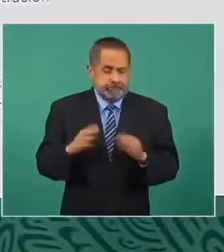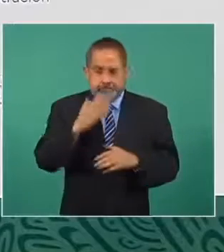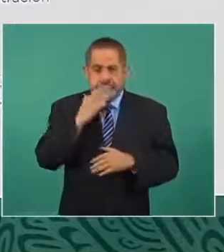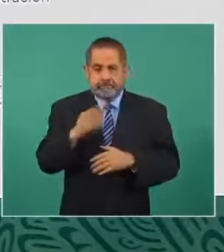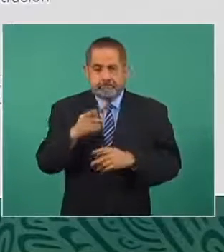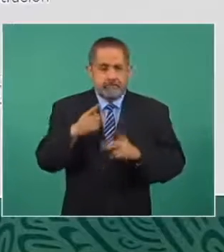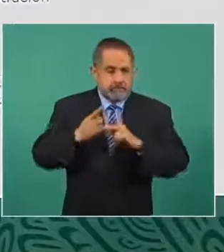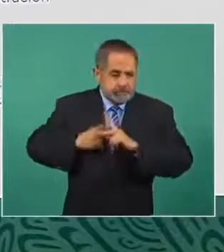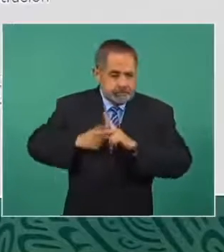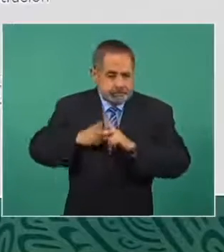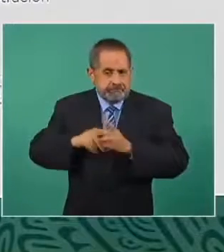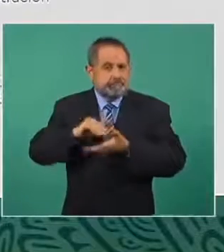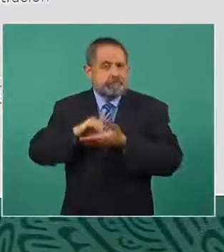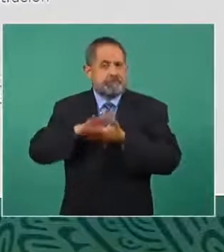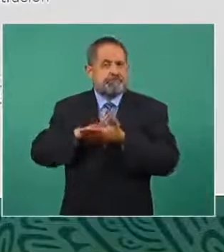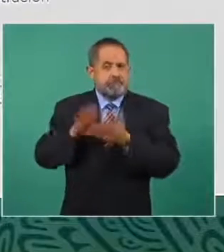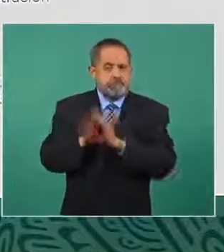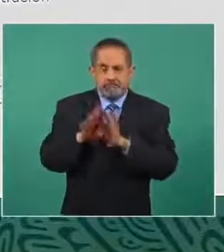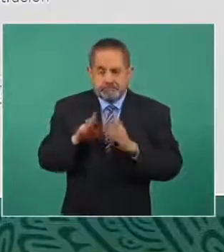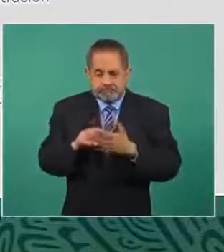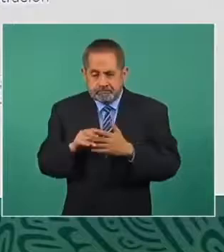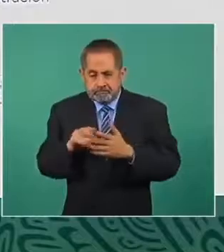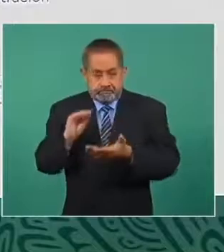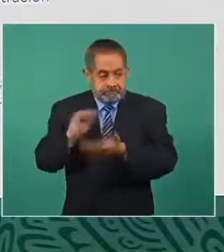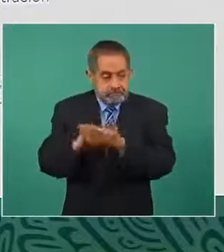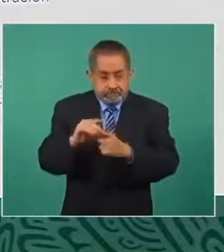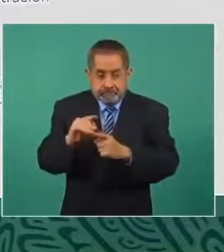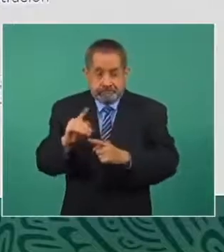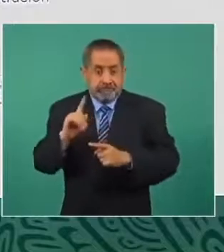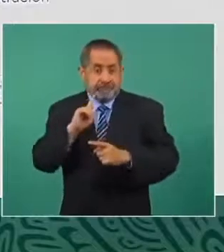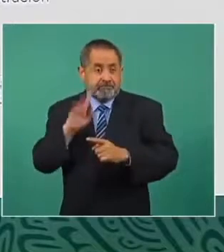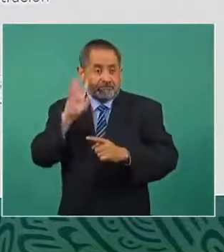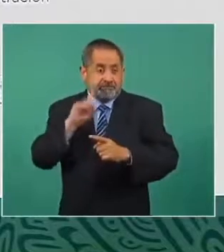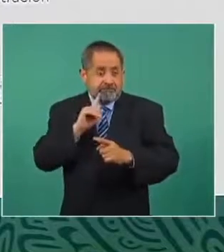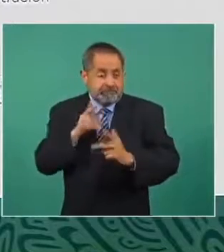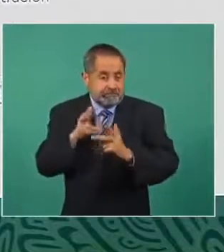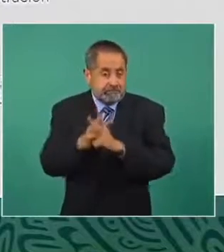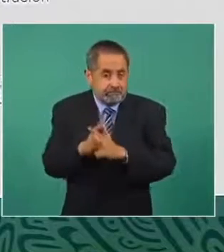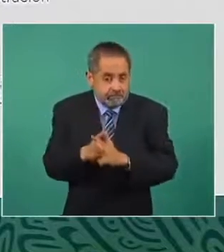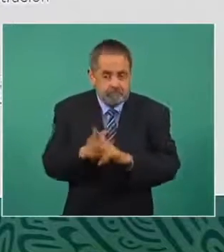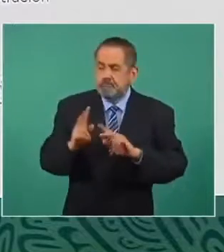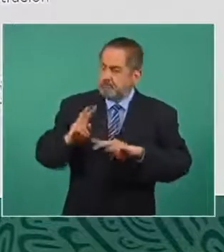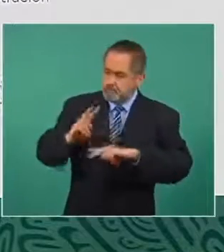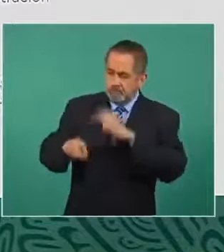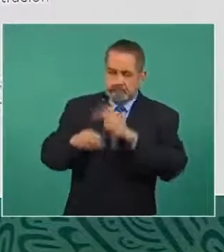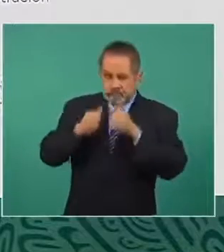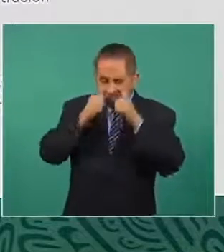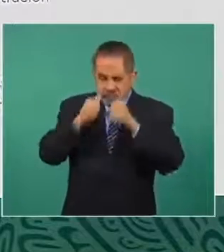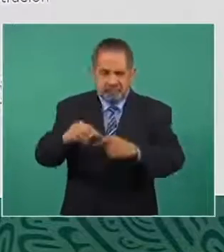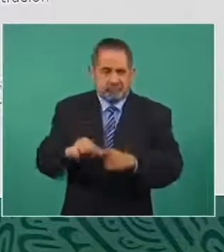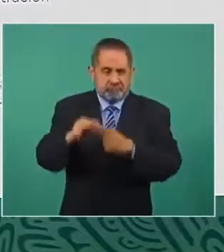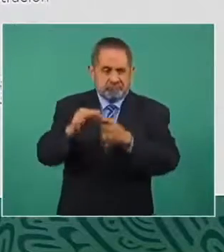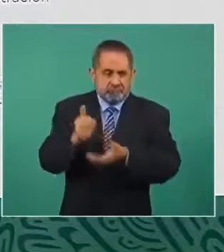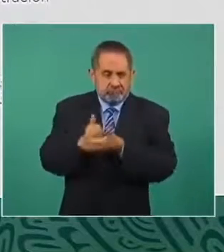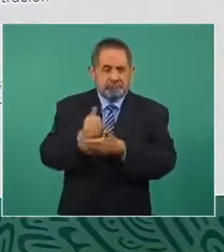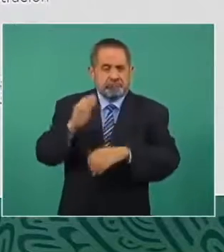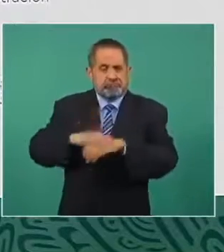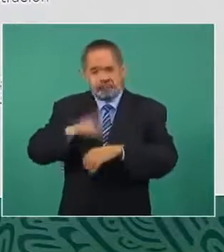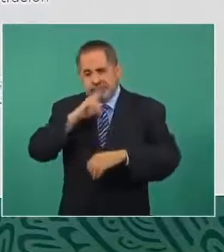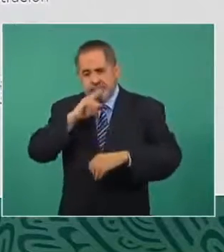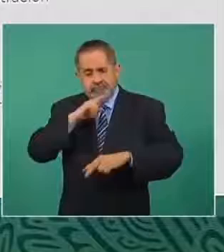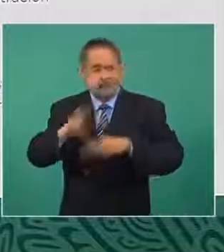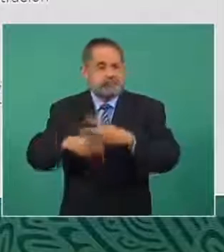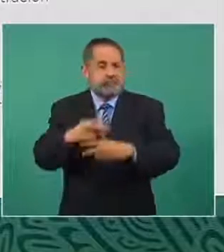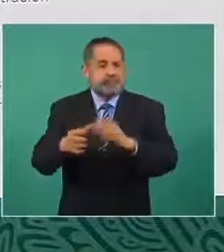de la atención especial a los delitos de feminicidios, empieza a hacer esto